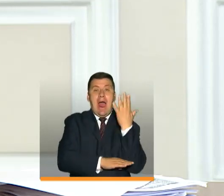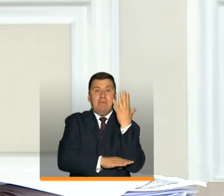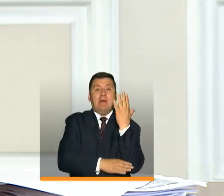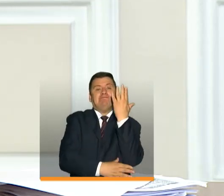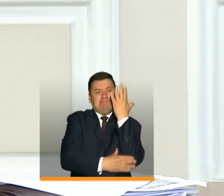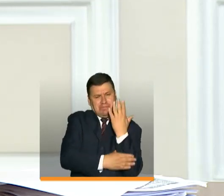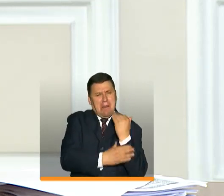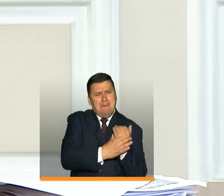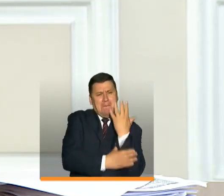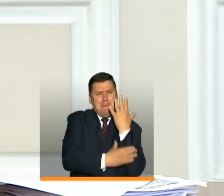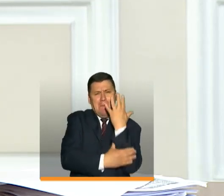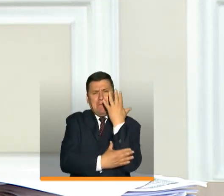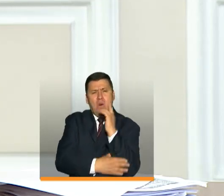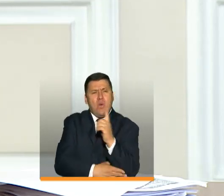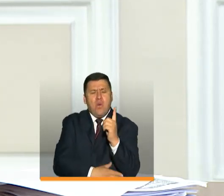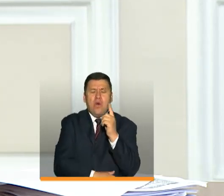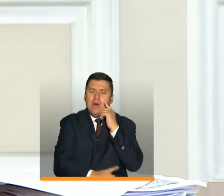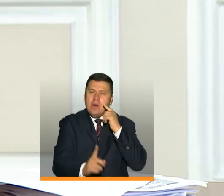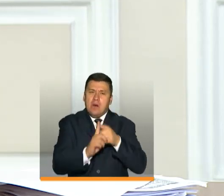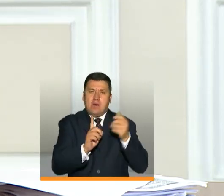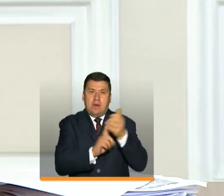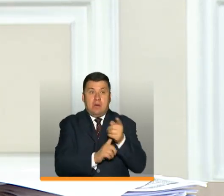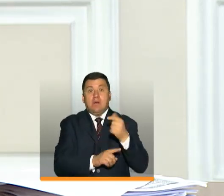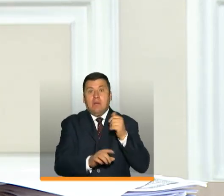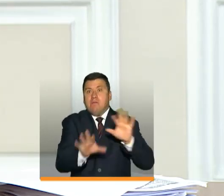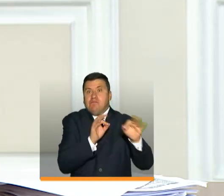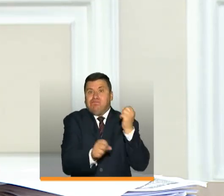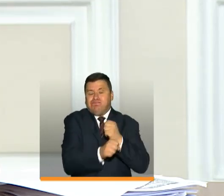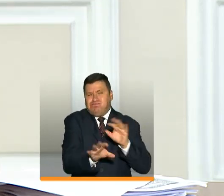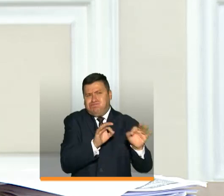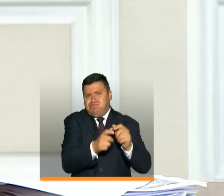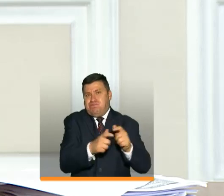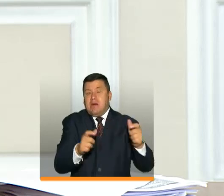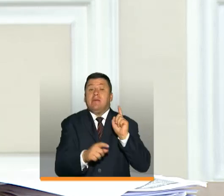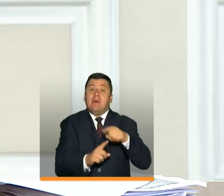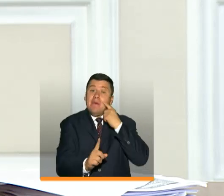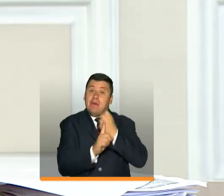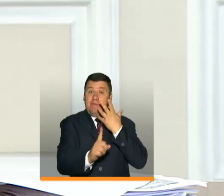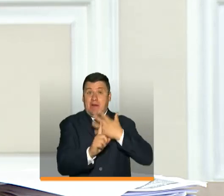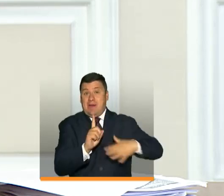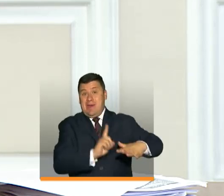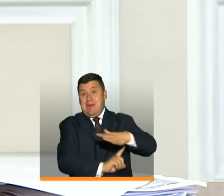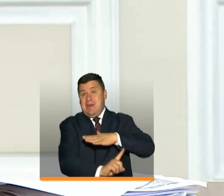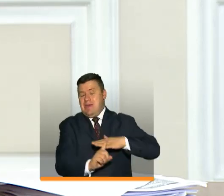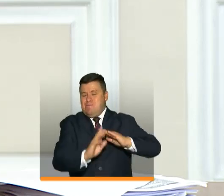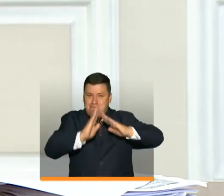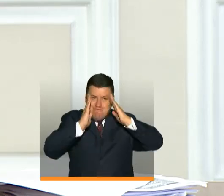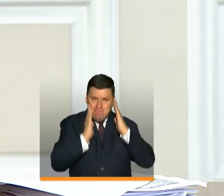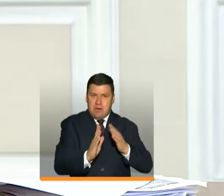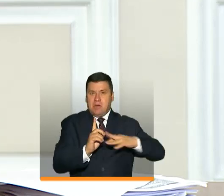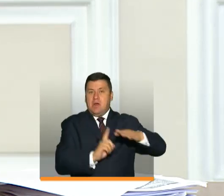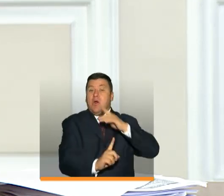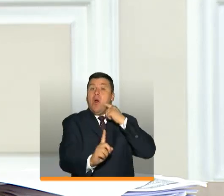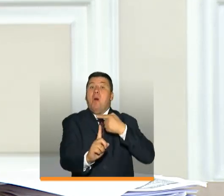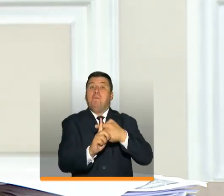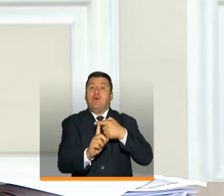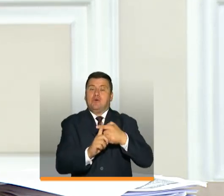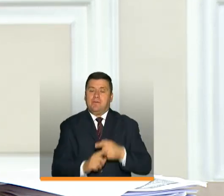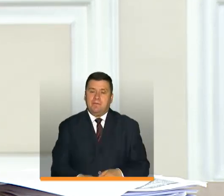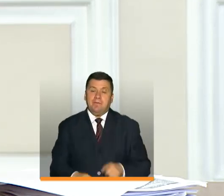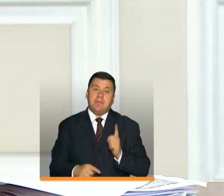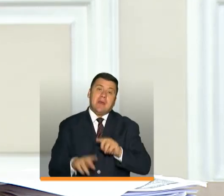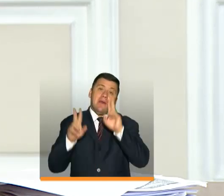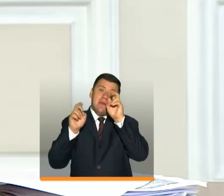tener también no solamente una generación de empleo, sino el impacto ambiental, que es tan positivo. En el tema